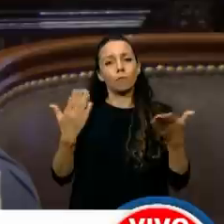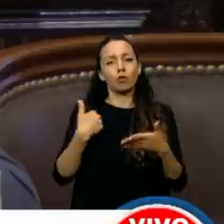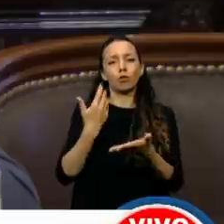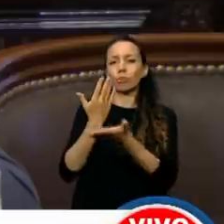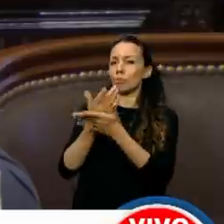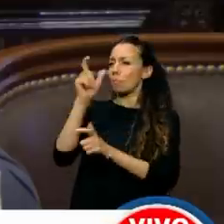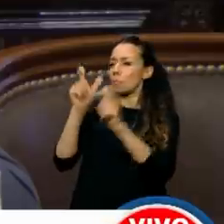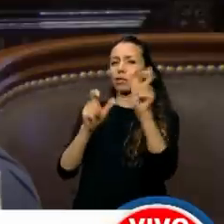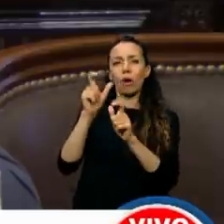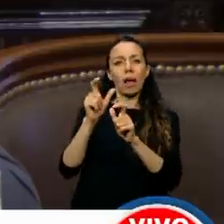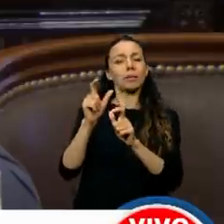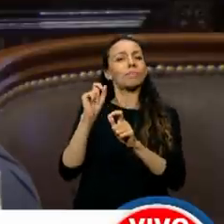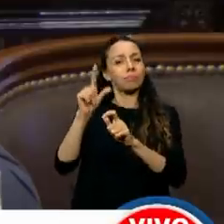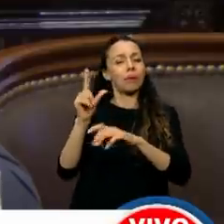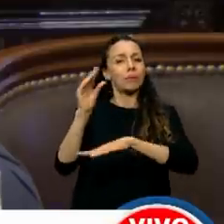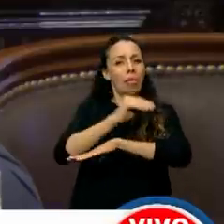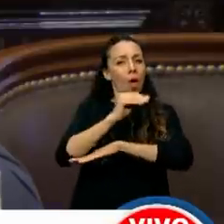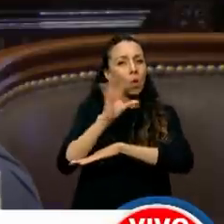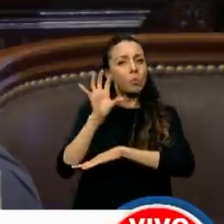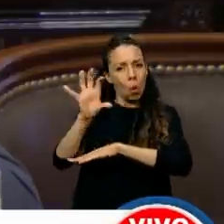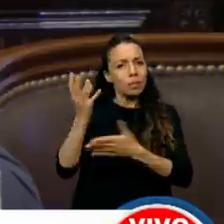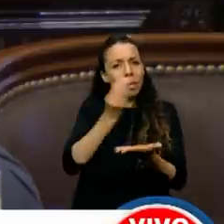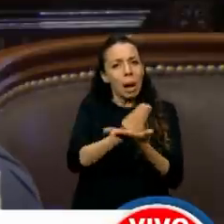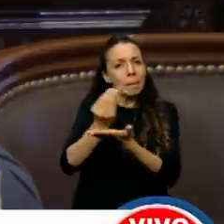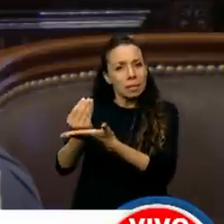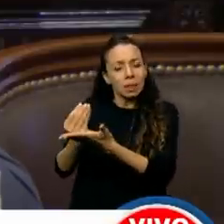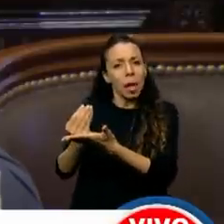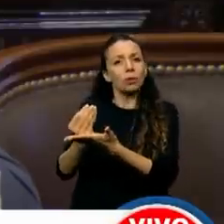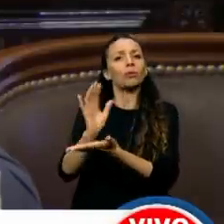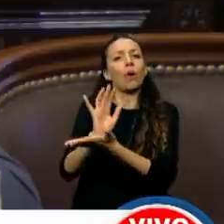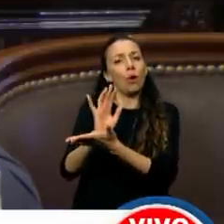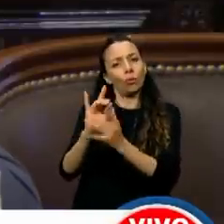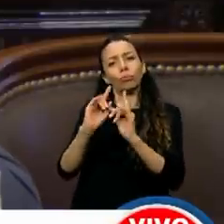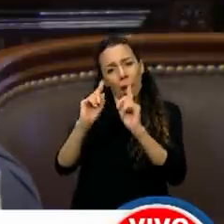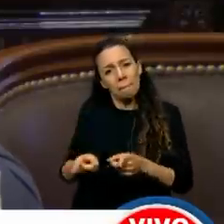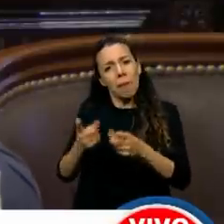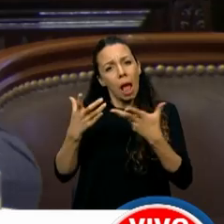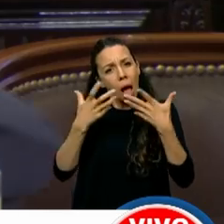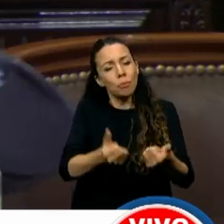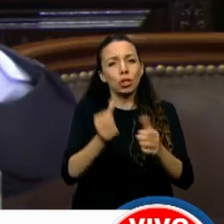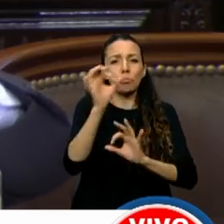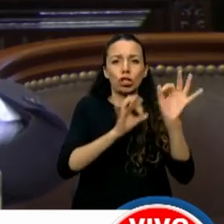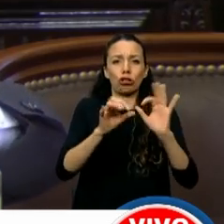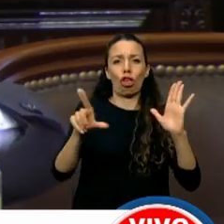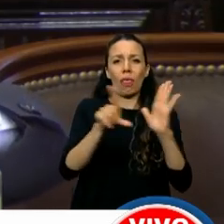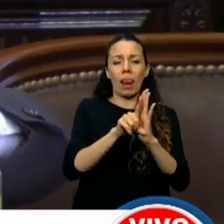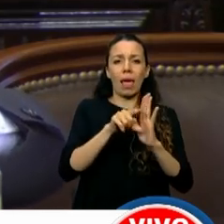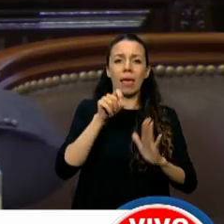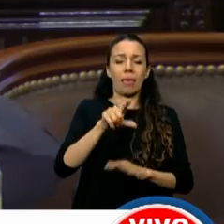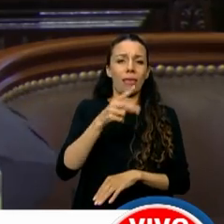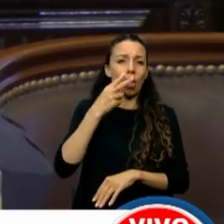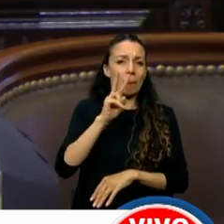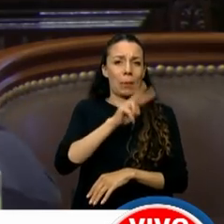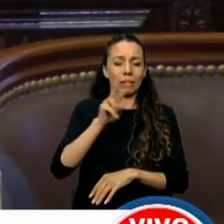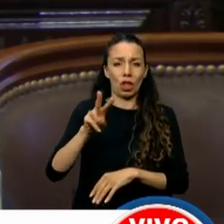acompañar este proyecto de ley del presupuesto del año 2022 porque